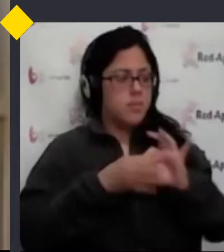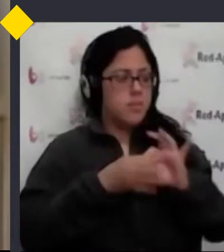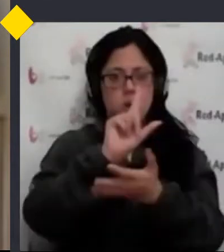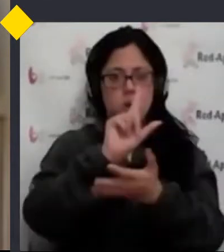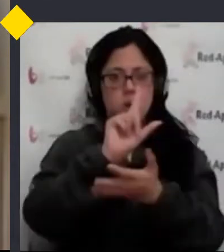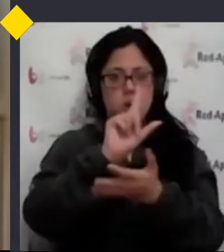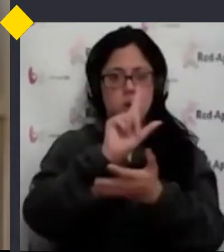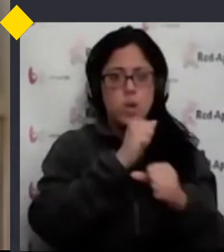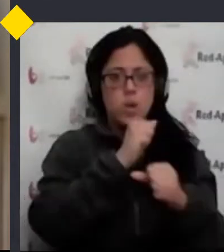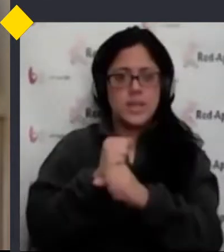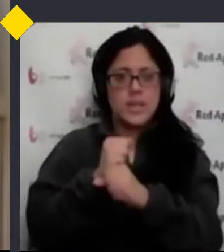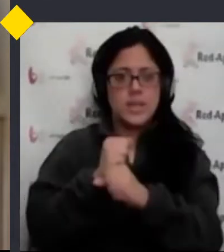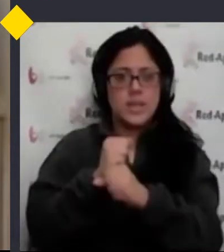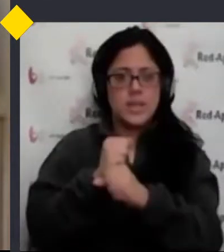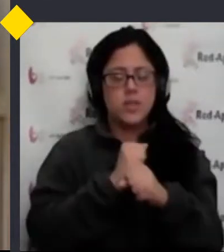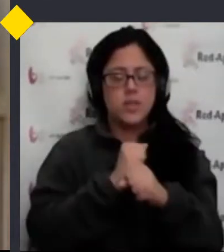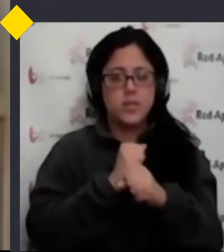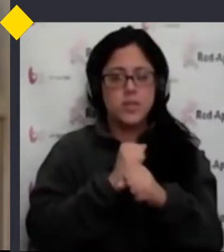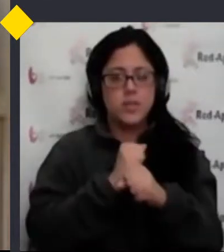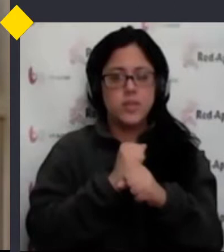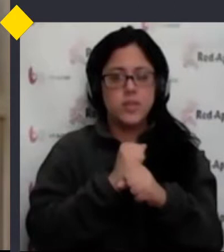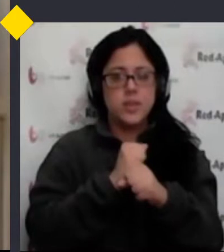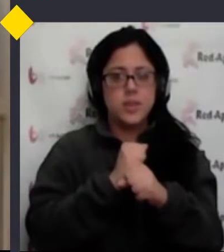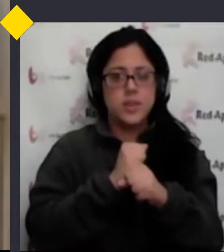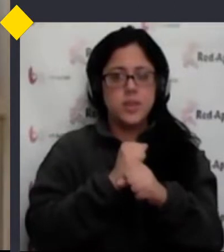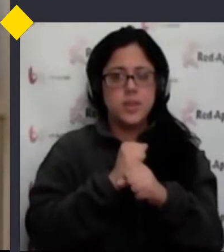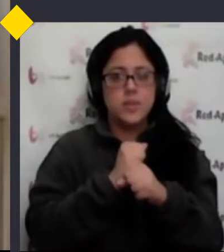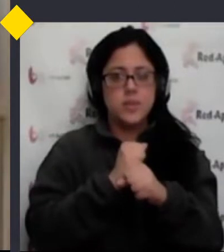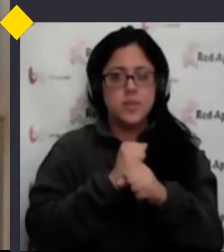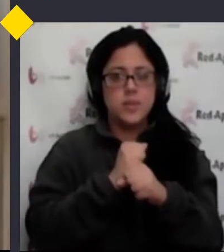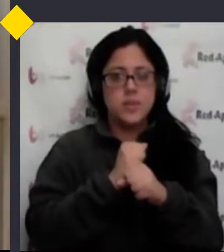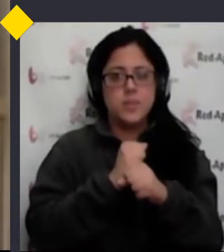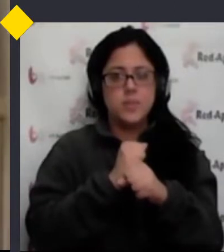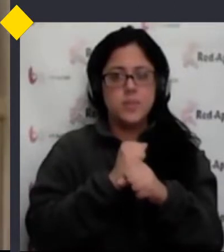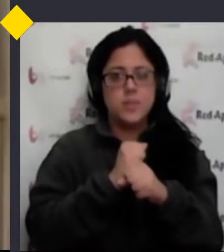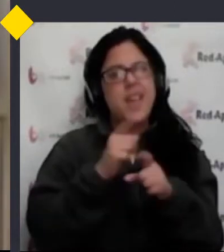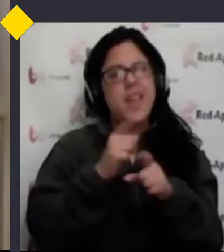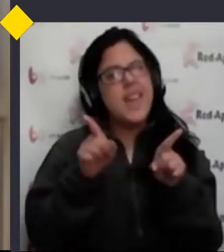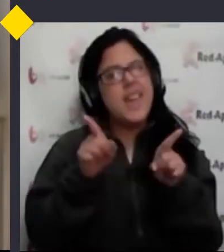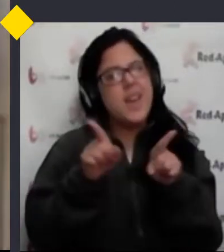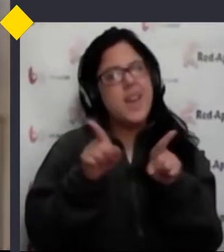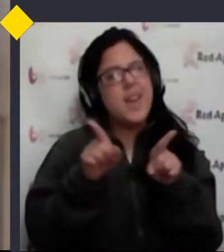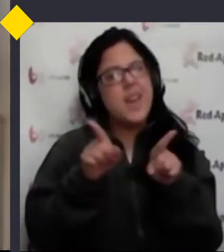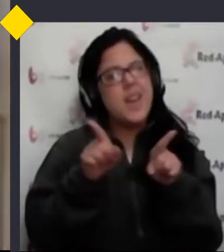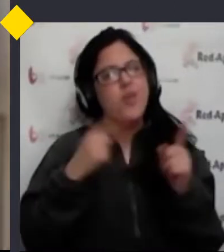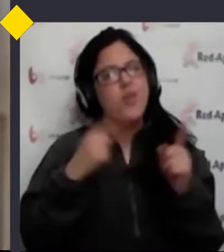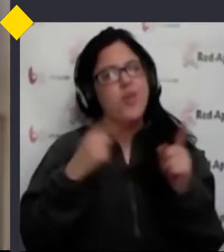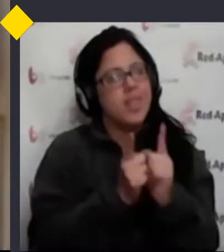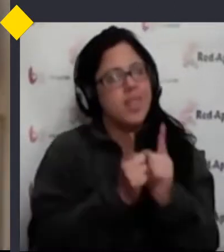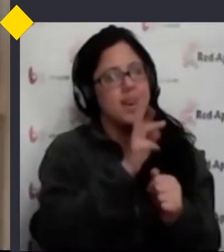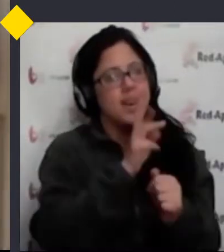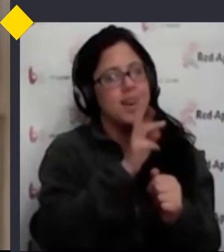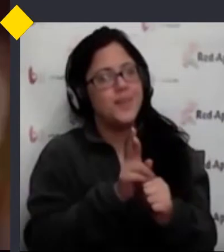Yo quiero ahí un poquito, voy a ser más corta en la otra respuesta. Piensa en esto, voy a ser desobediente, Jaira,